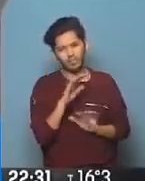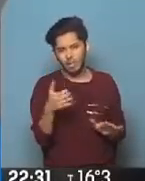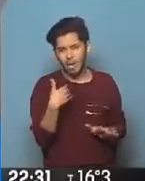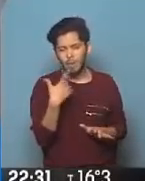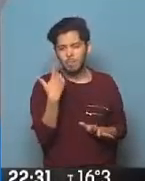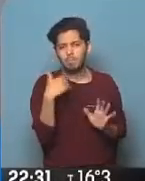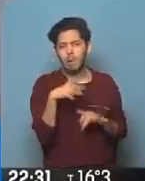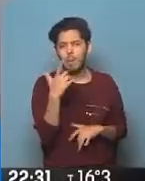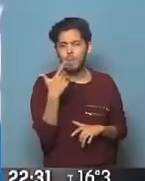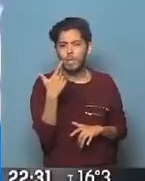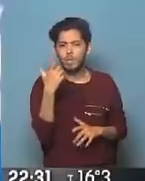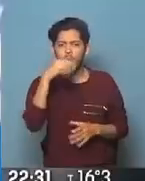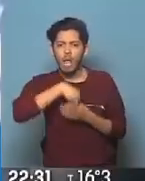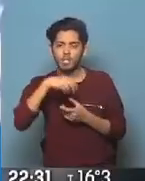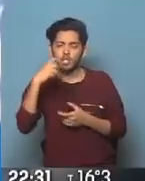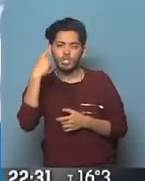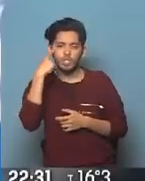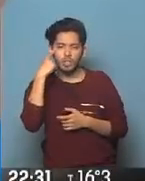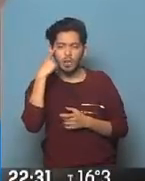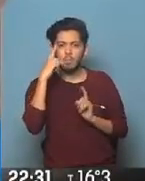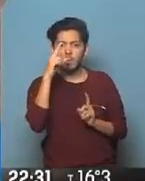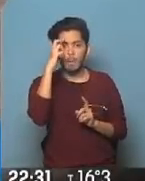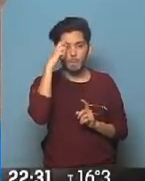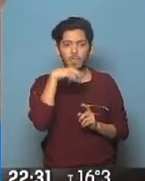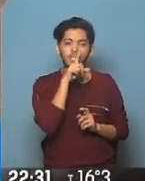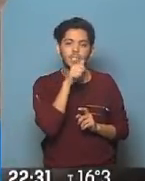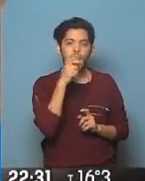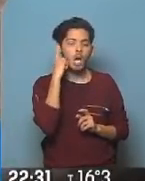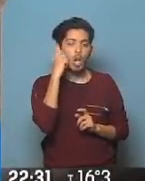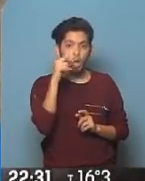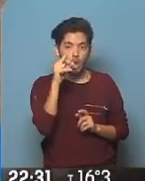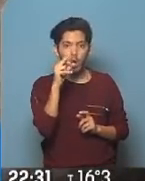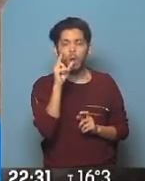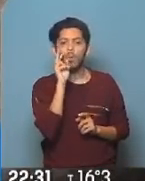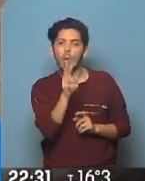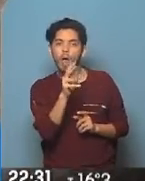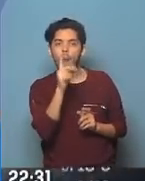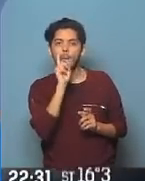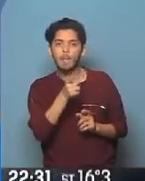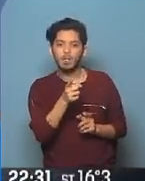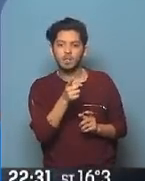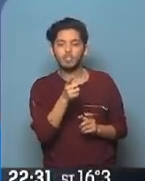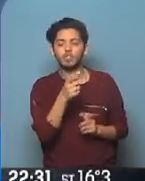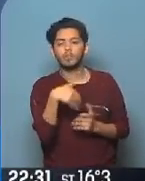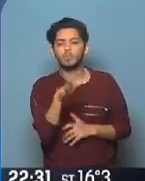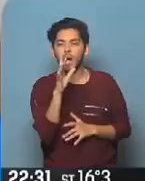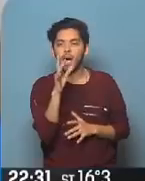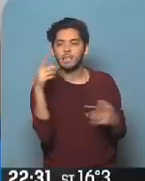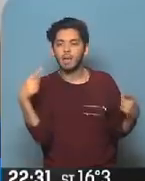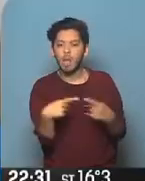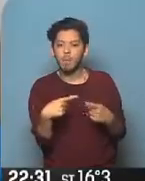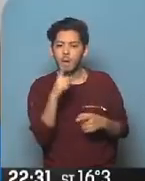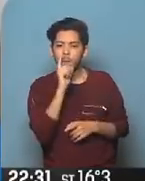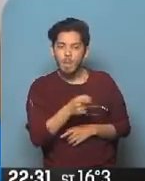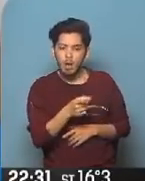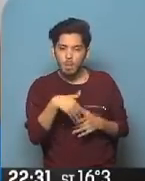no incluye a China, a la que el Pentágono ve como el rival más peligroso para la hegemonía estadounidense.